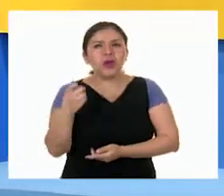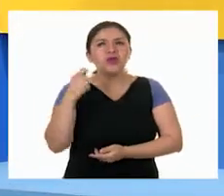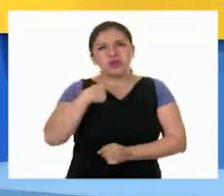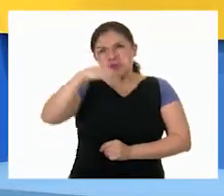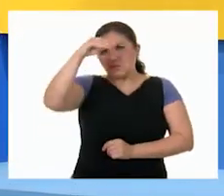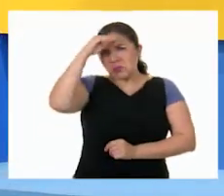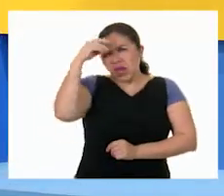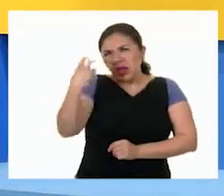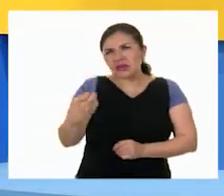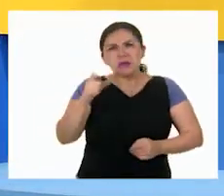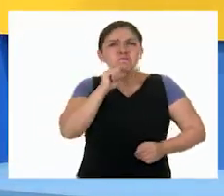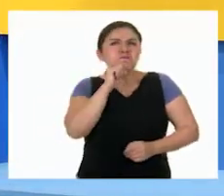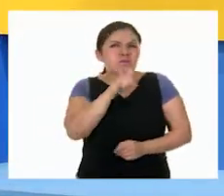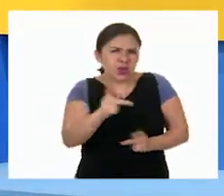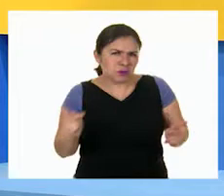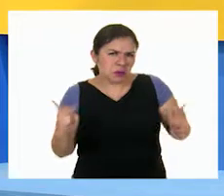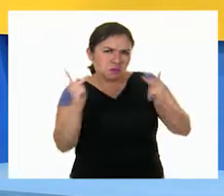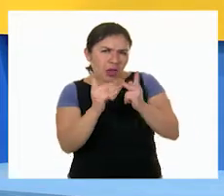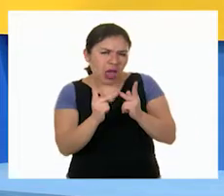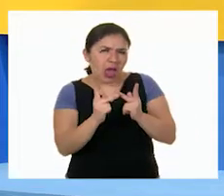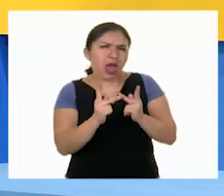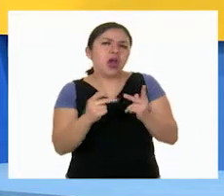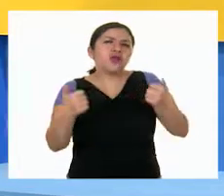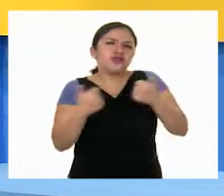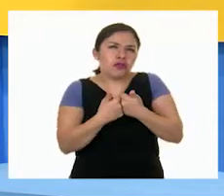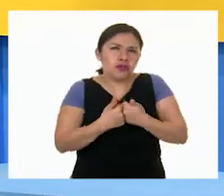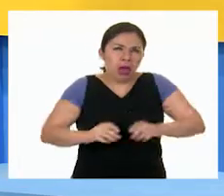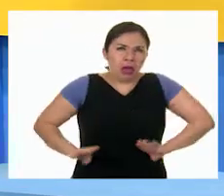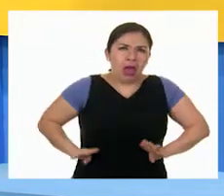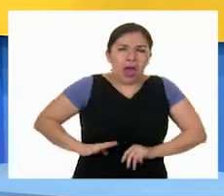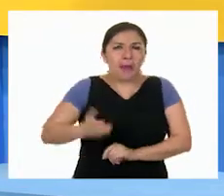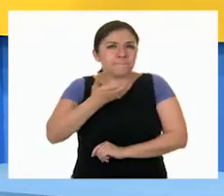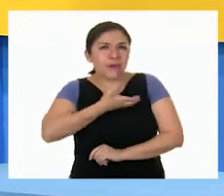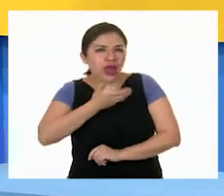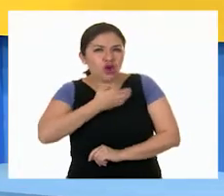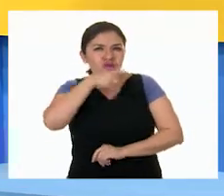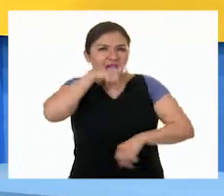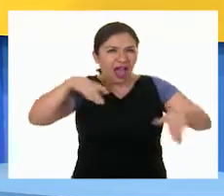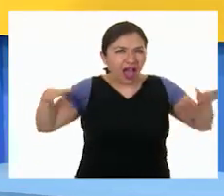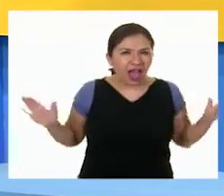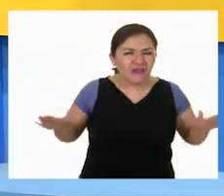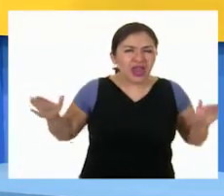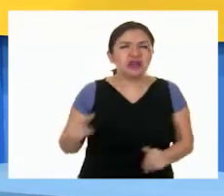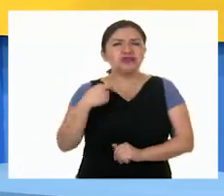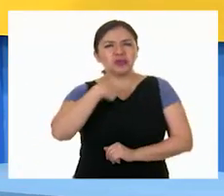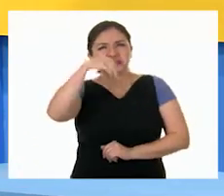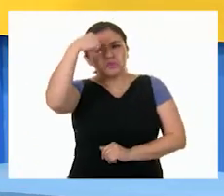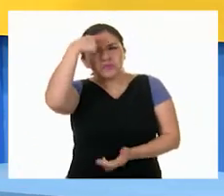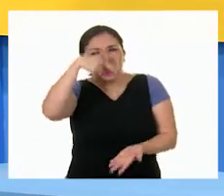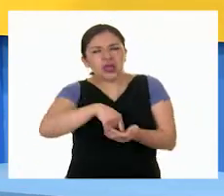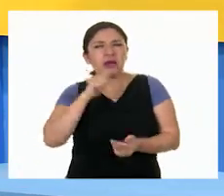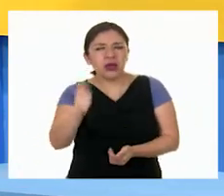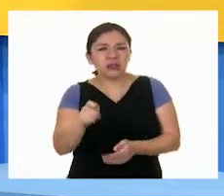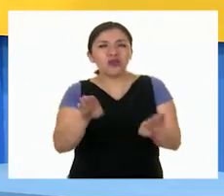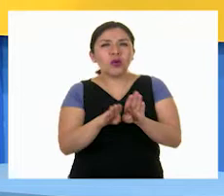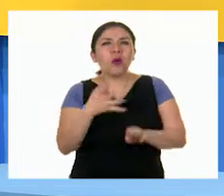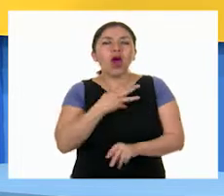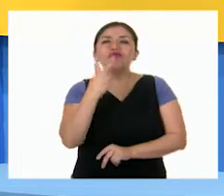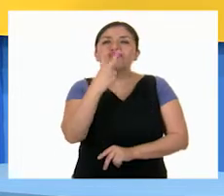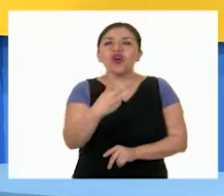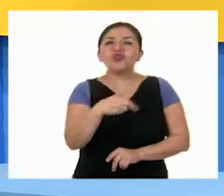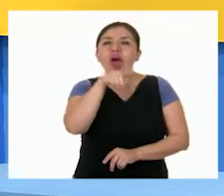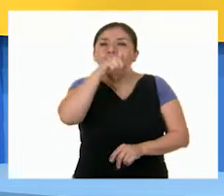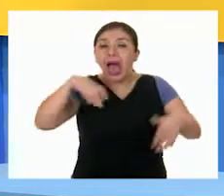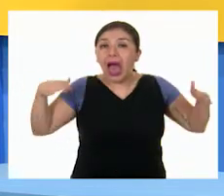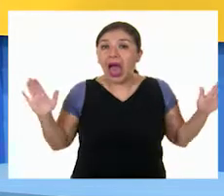me imagino que será el mismo, y respecto a la paloma y el gavilán, creo que finalmente lo que tenemos son dos